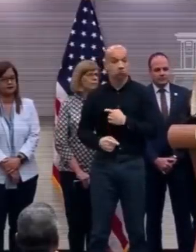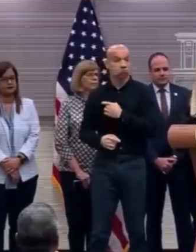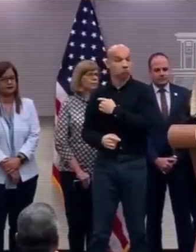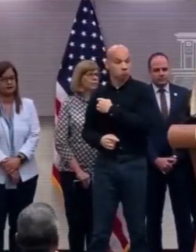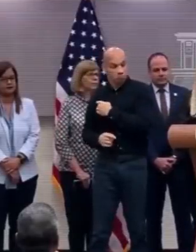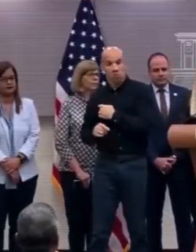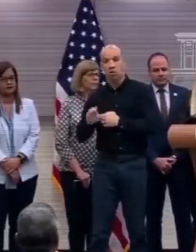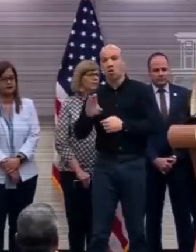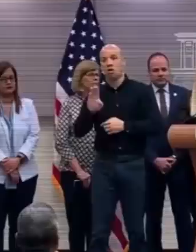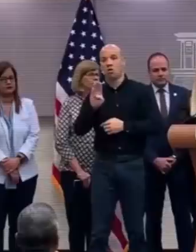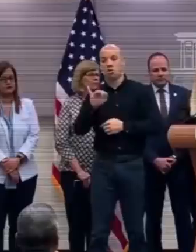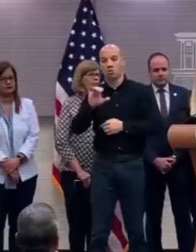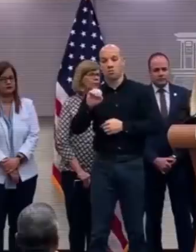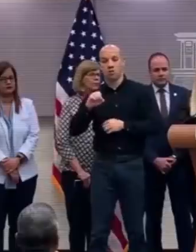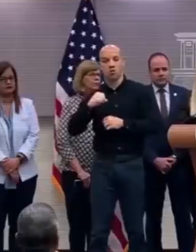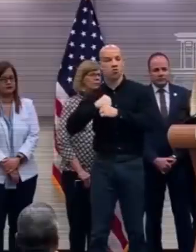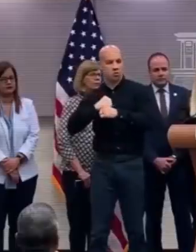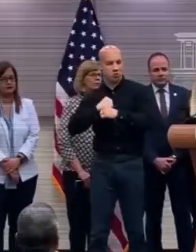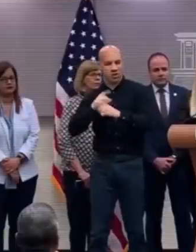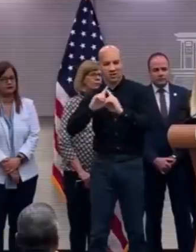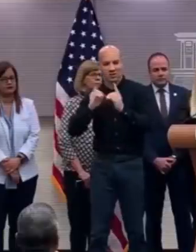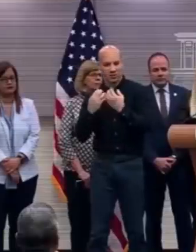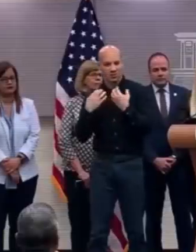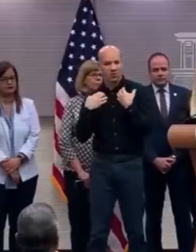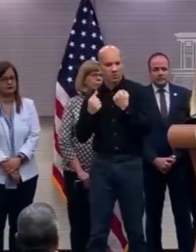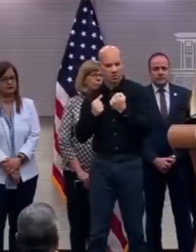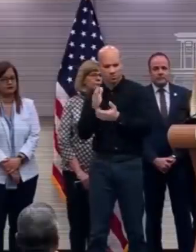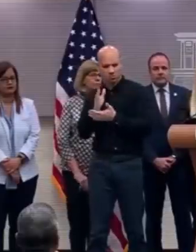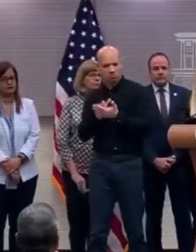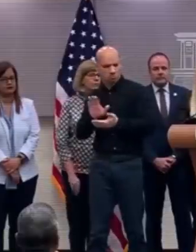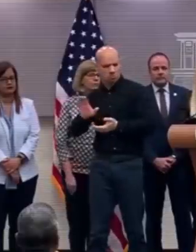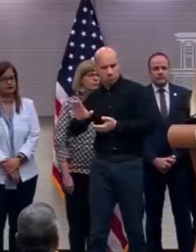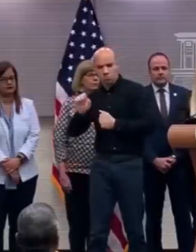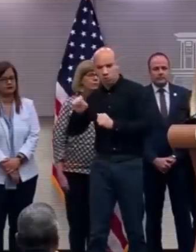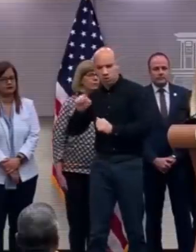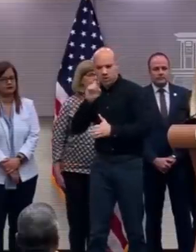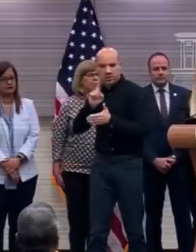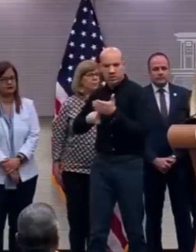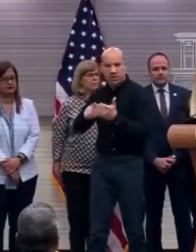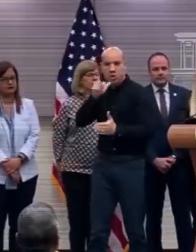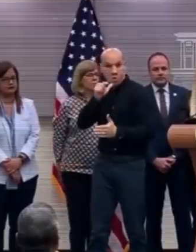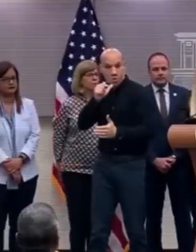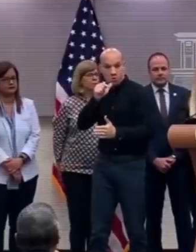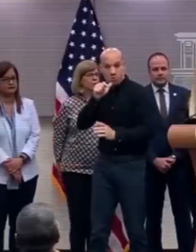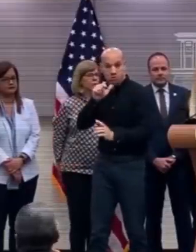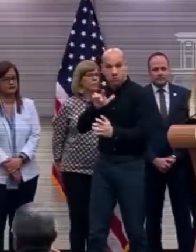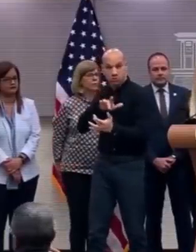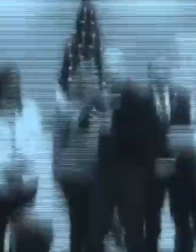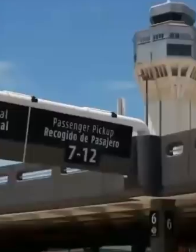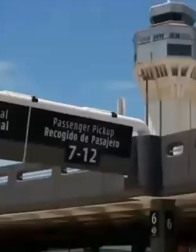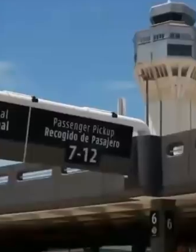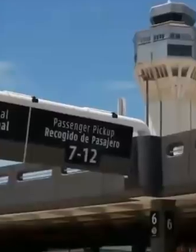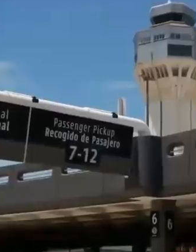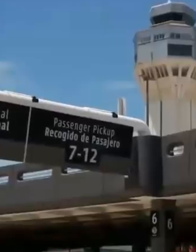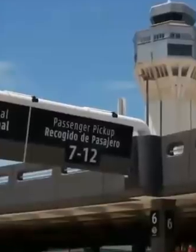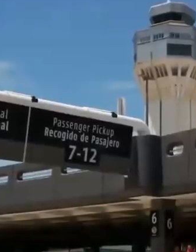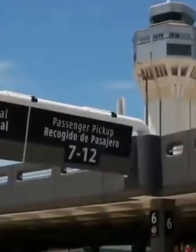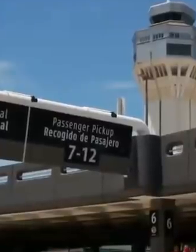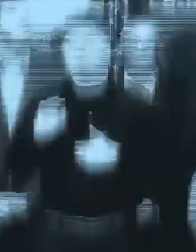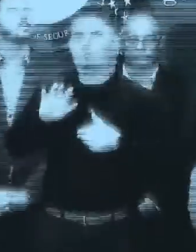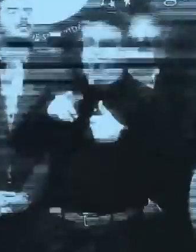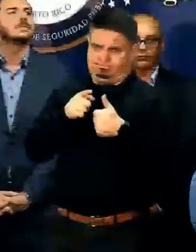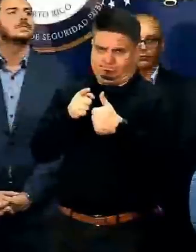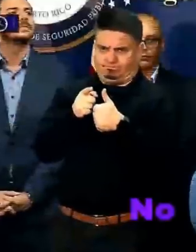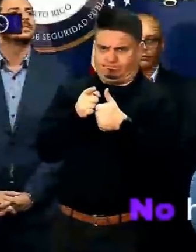de Bioseguridad del Departamento de Salud pueda ubicarlos y que nosotros podamos tomarle las muestras. Eso no